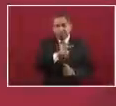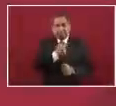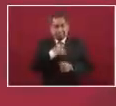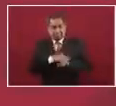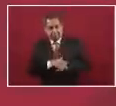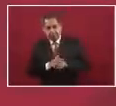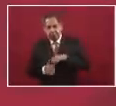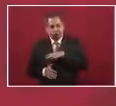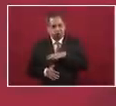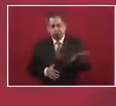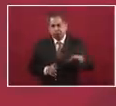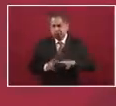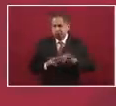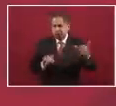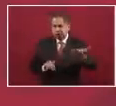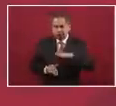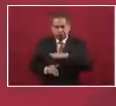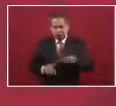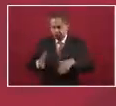No me dejo